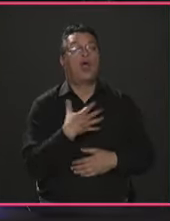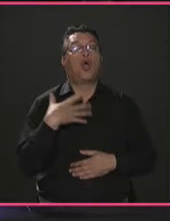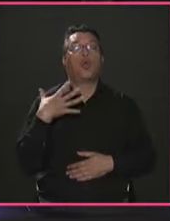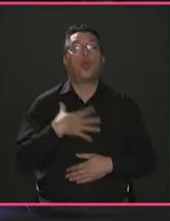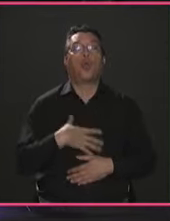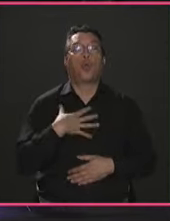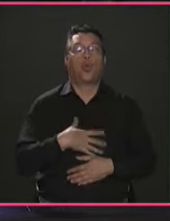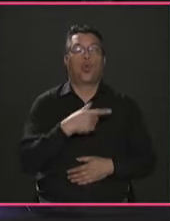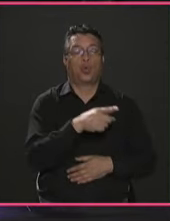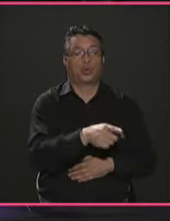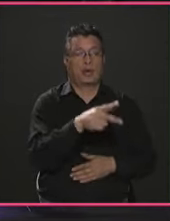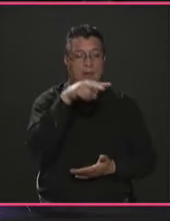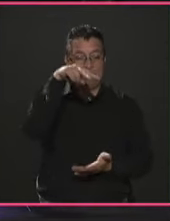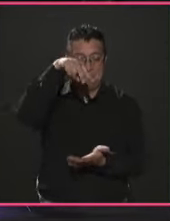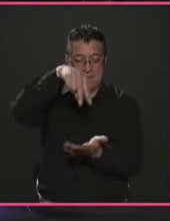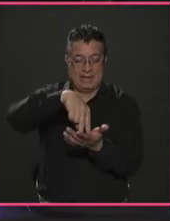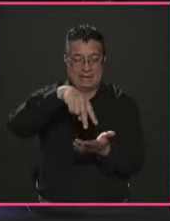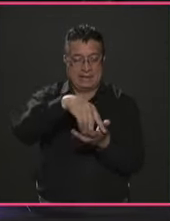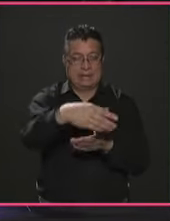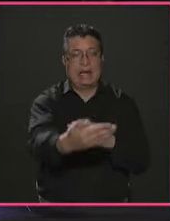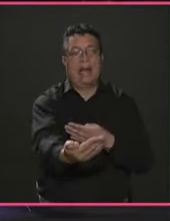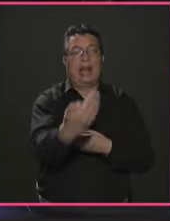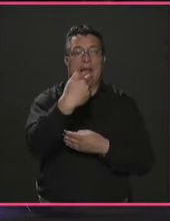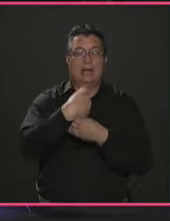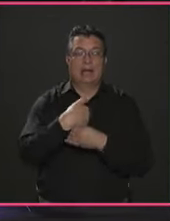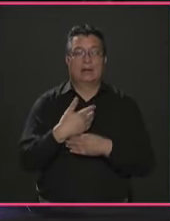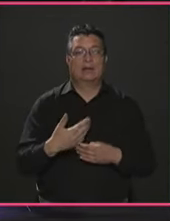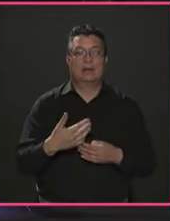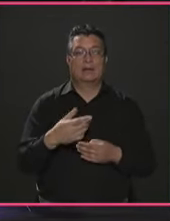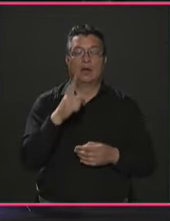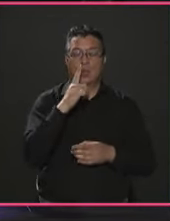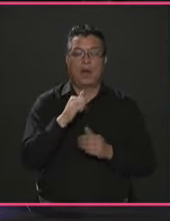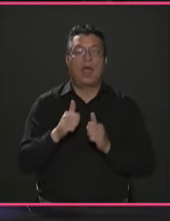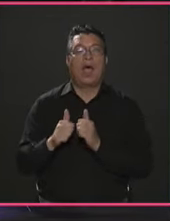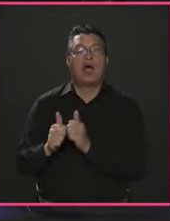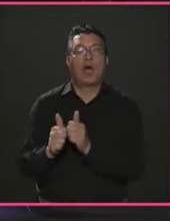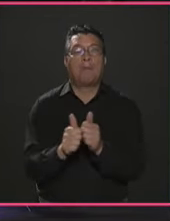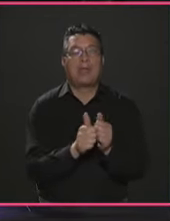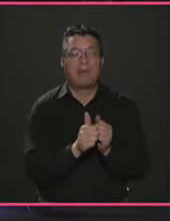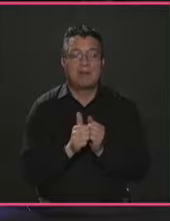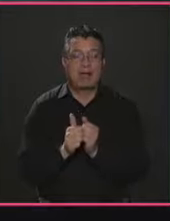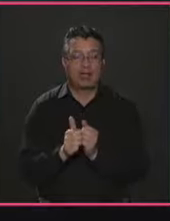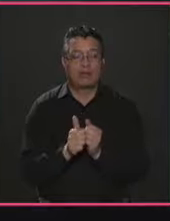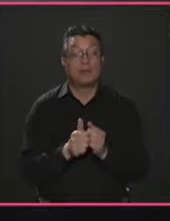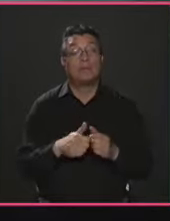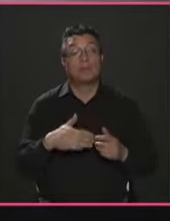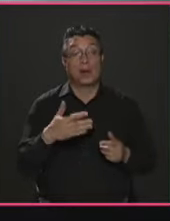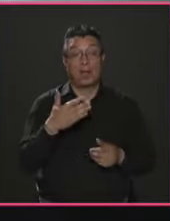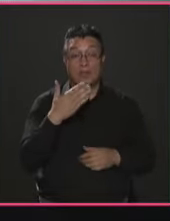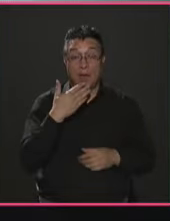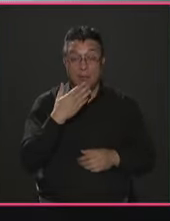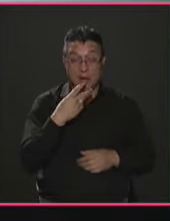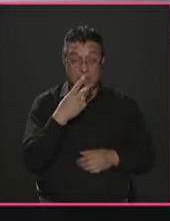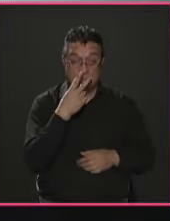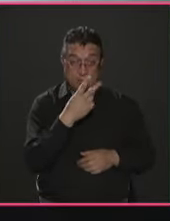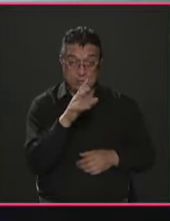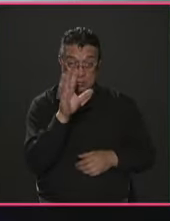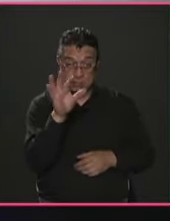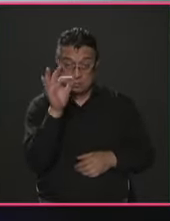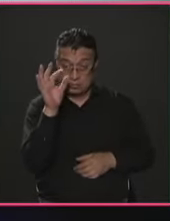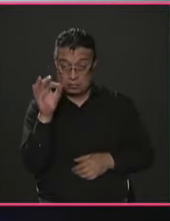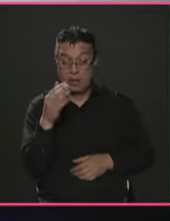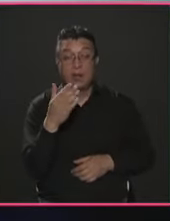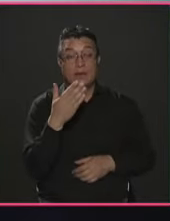que vengan personalmente como un acompañamiento y también nos dimos cuenta que